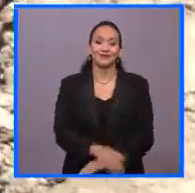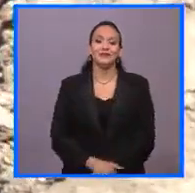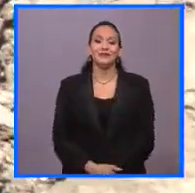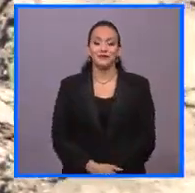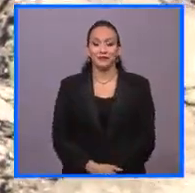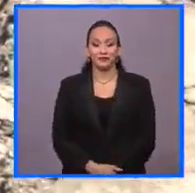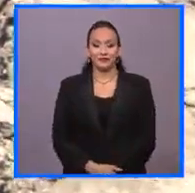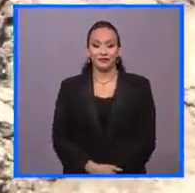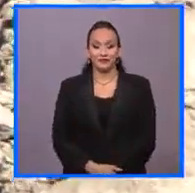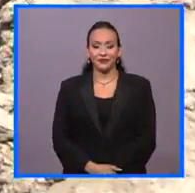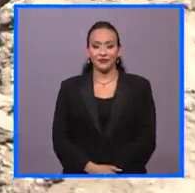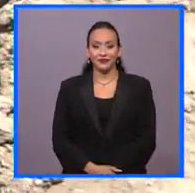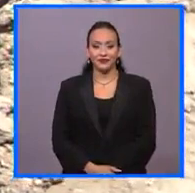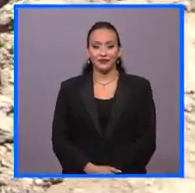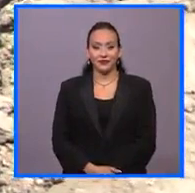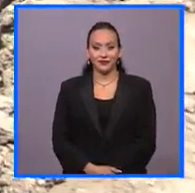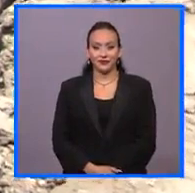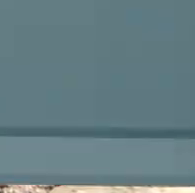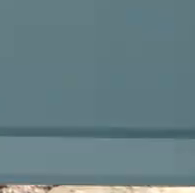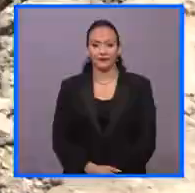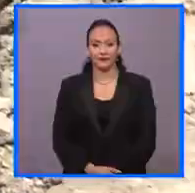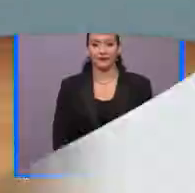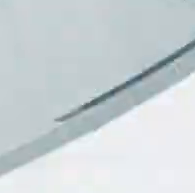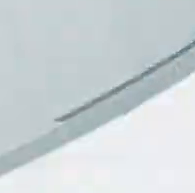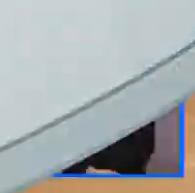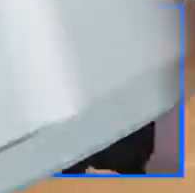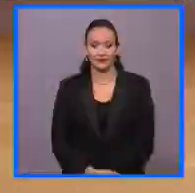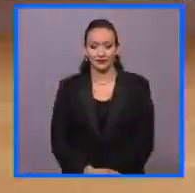Poder Judicial de la Federación.